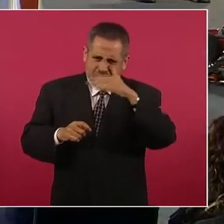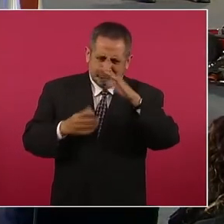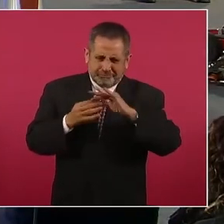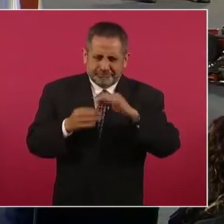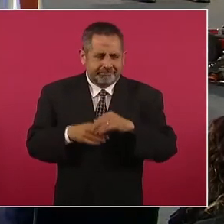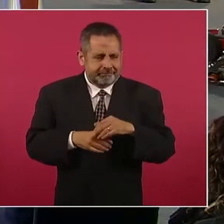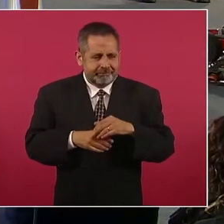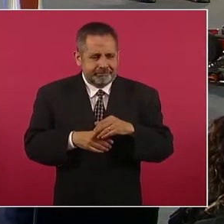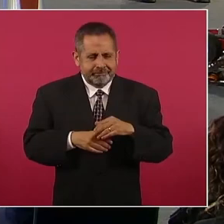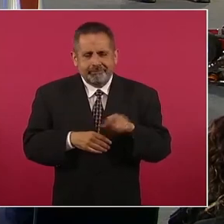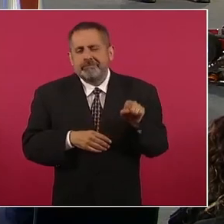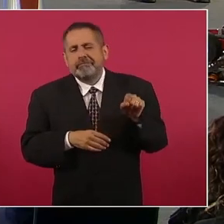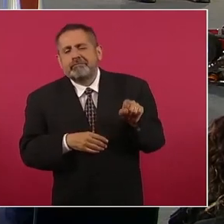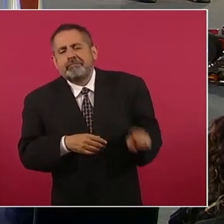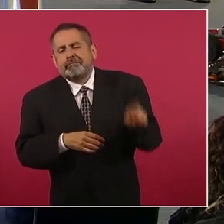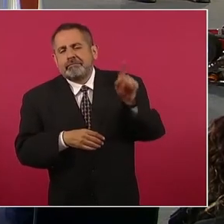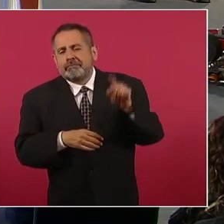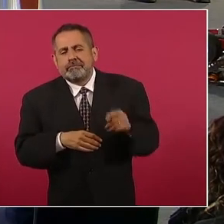en contra de nosotros?